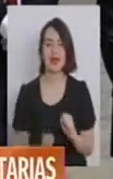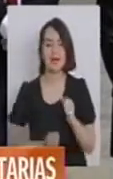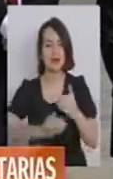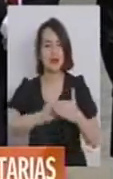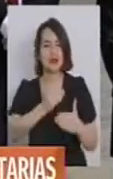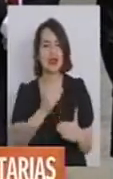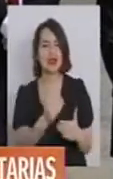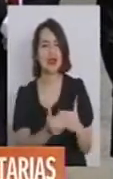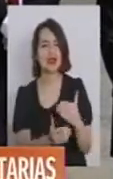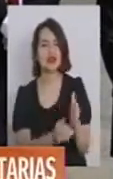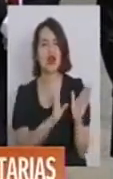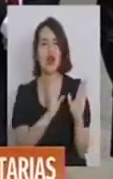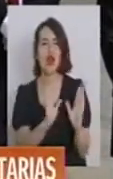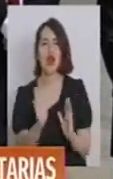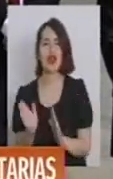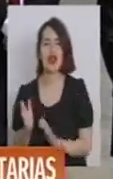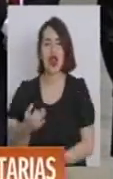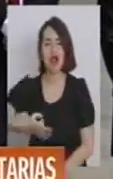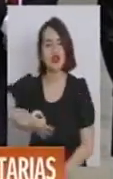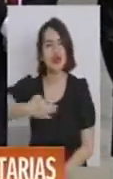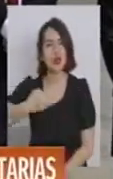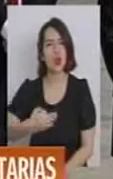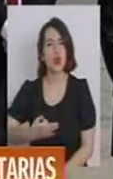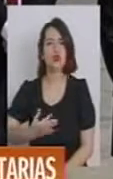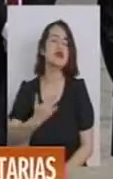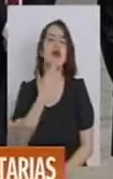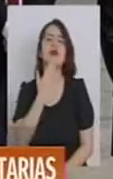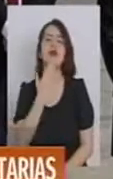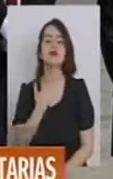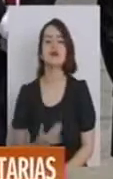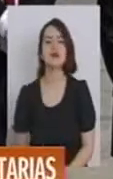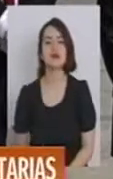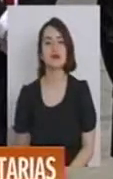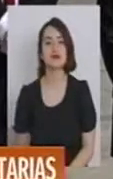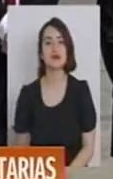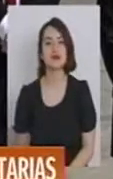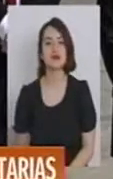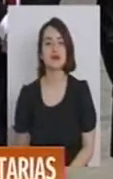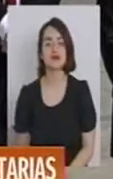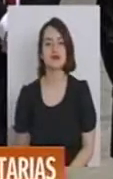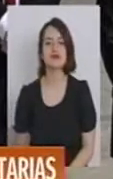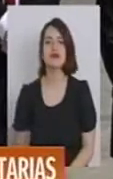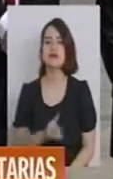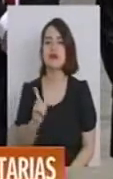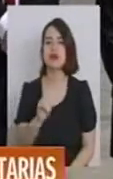proceso ordenado, seguro y además que